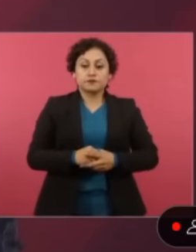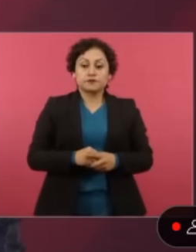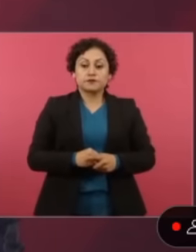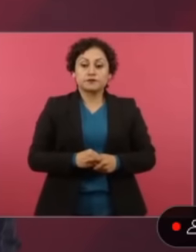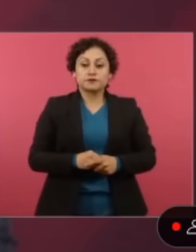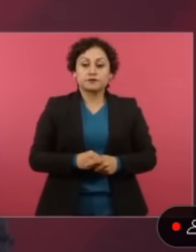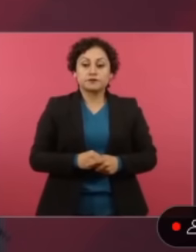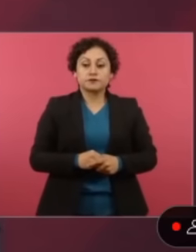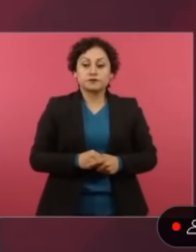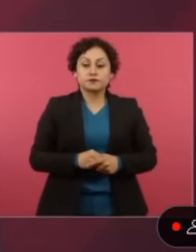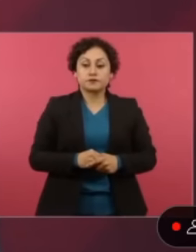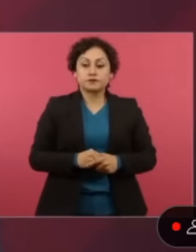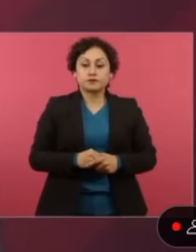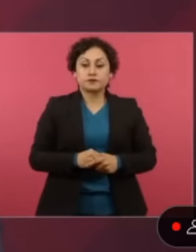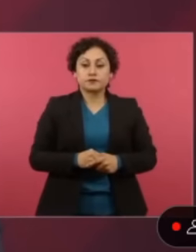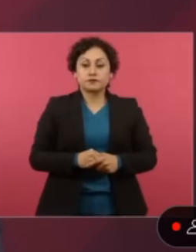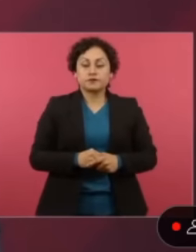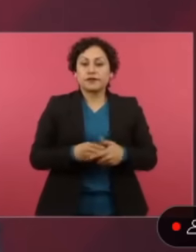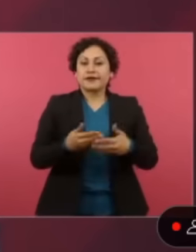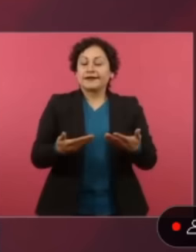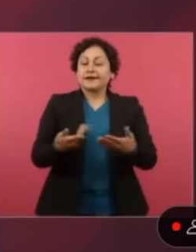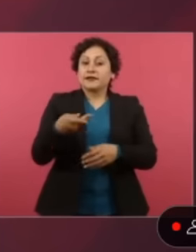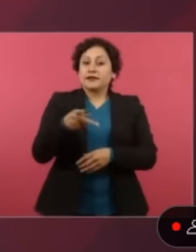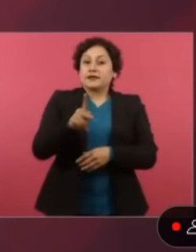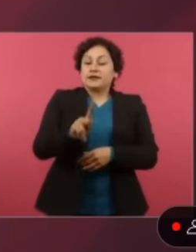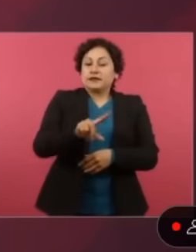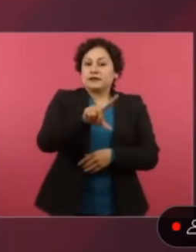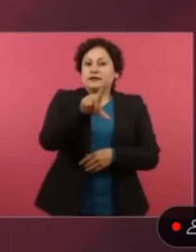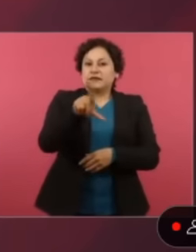el presidente lo aclara muy puntualmente